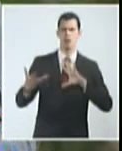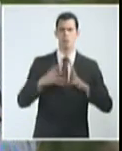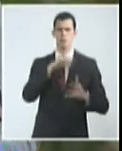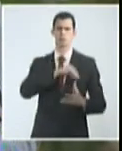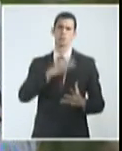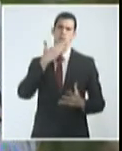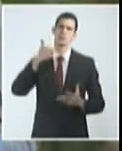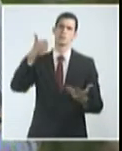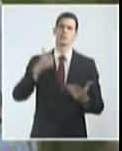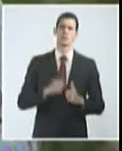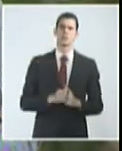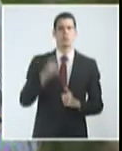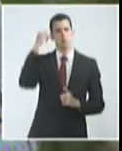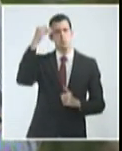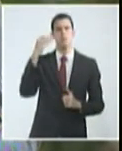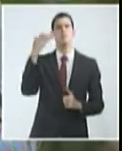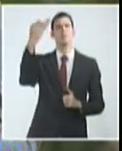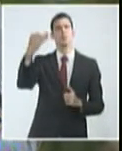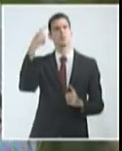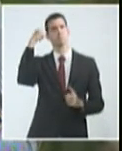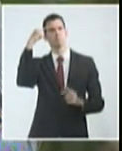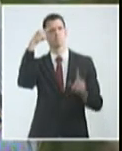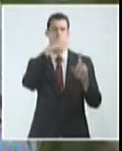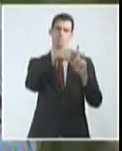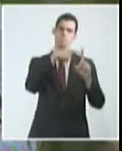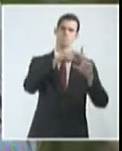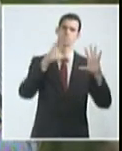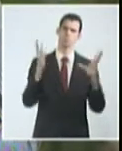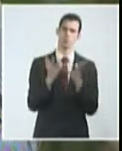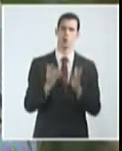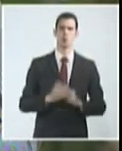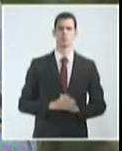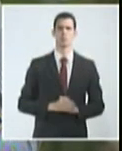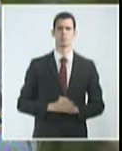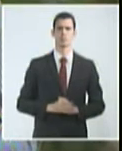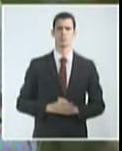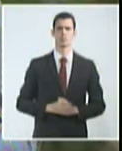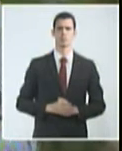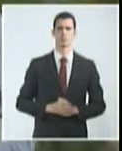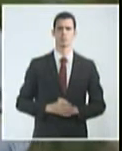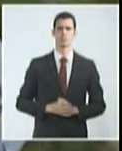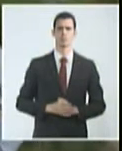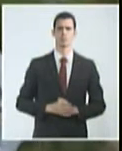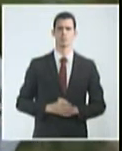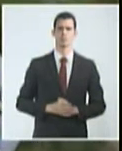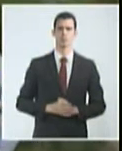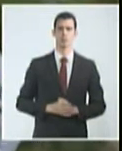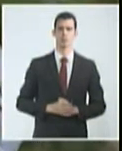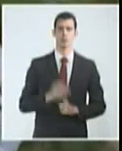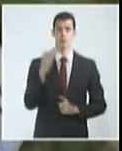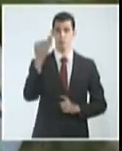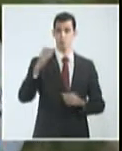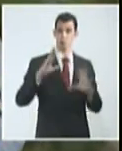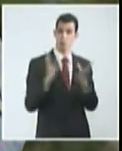futuro de prosperidad y es un futuro de revolución. Cuba es una nación de